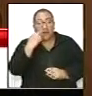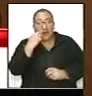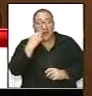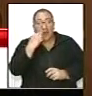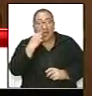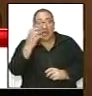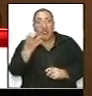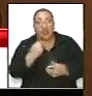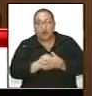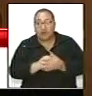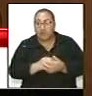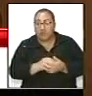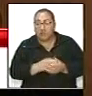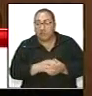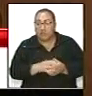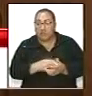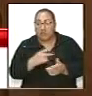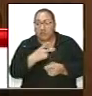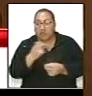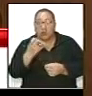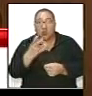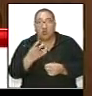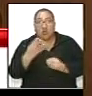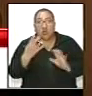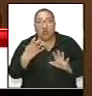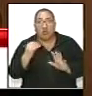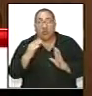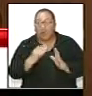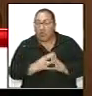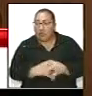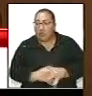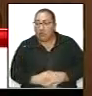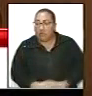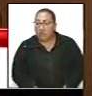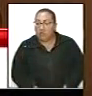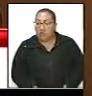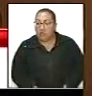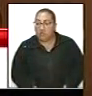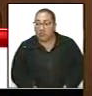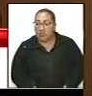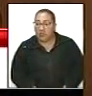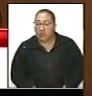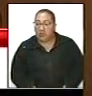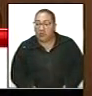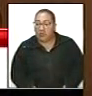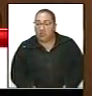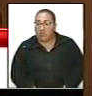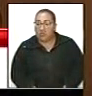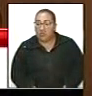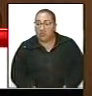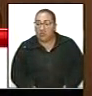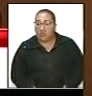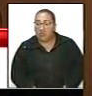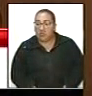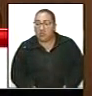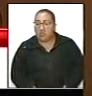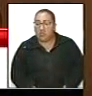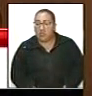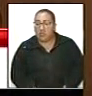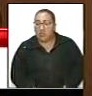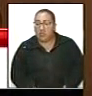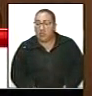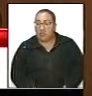SUNEDU ha recibido 249 millones de soles para que ellos hagan estas tres